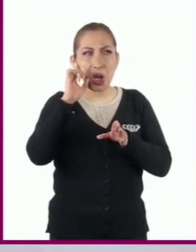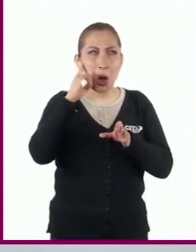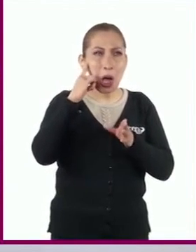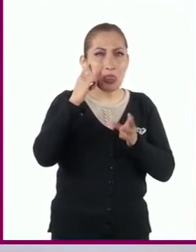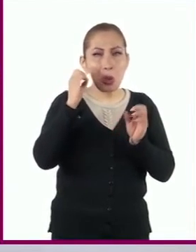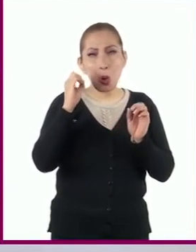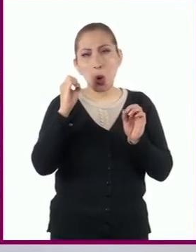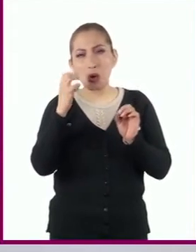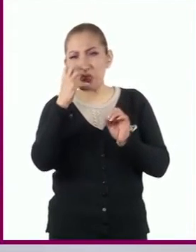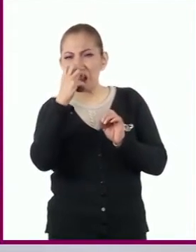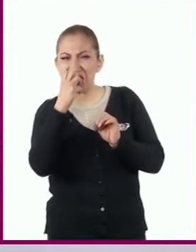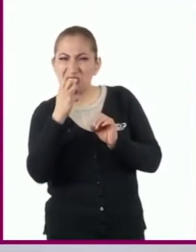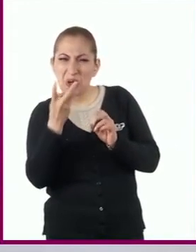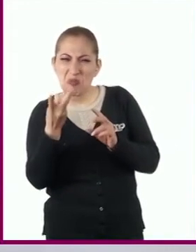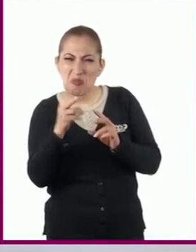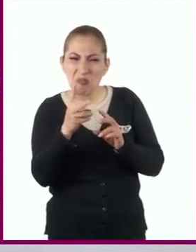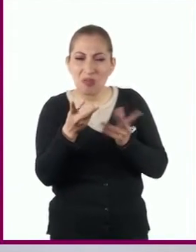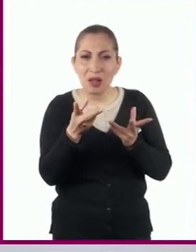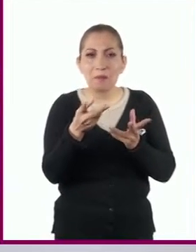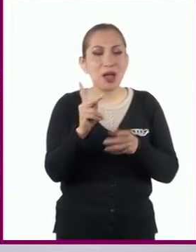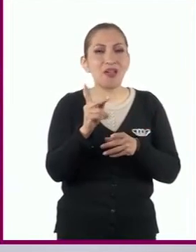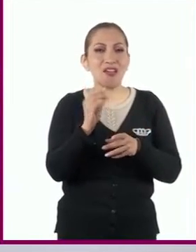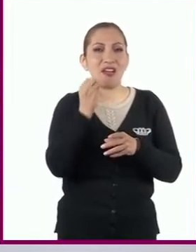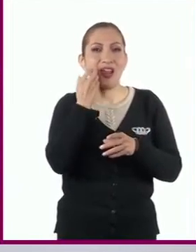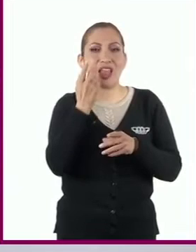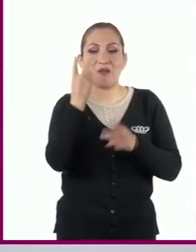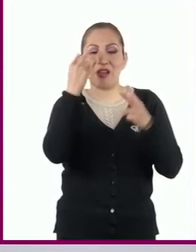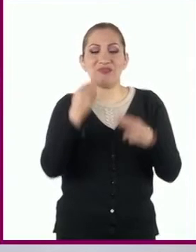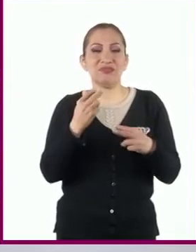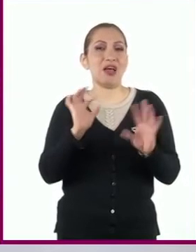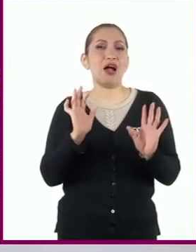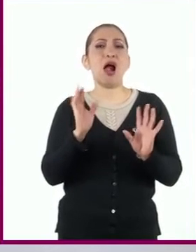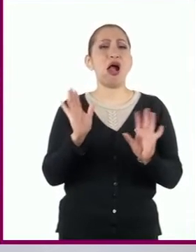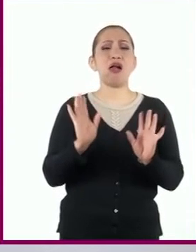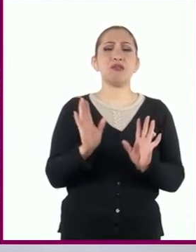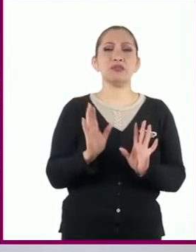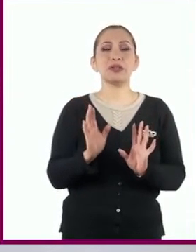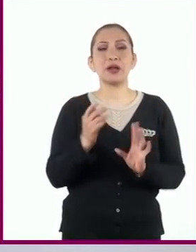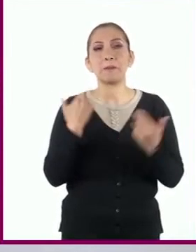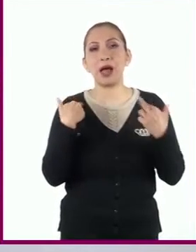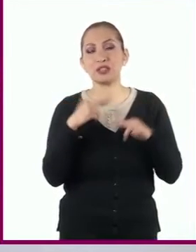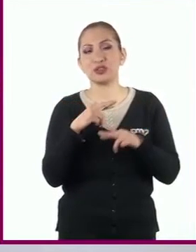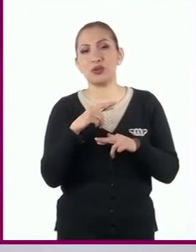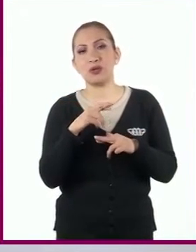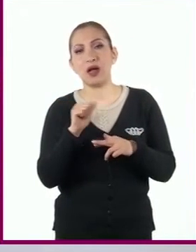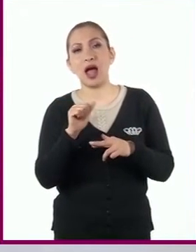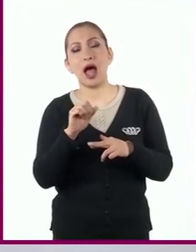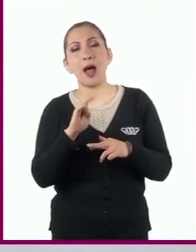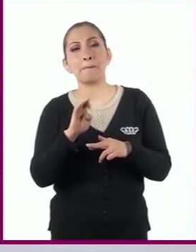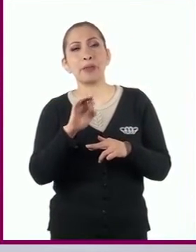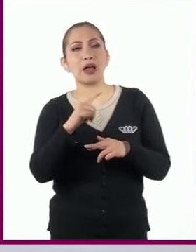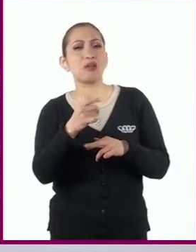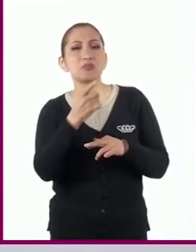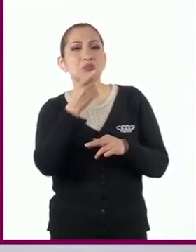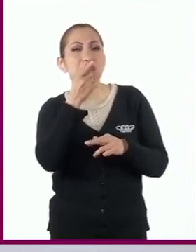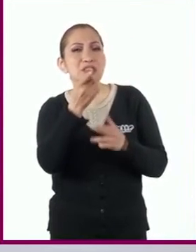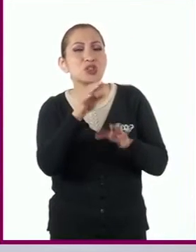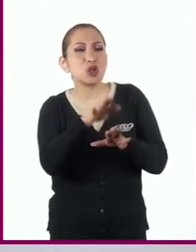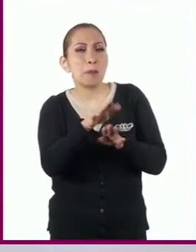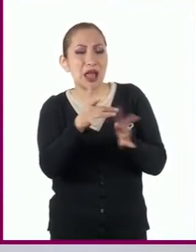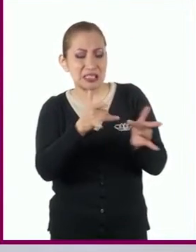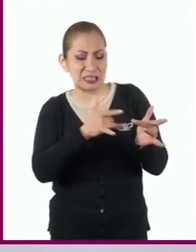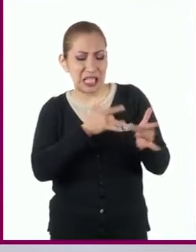o como triste, pero no quería que se le notara. Maestro Ábrego, ¿qué nos puede decir acerca